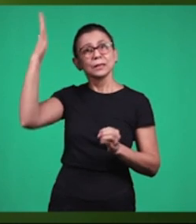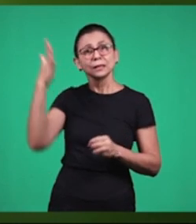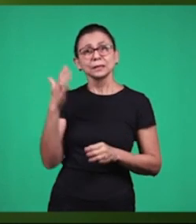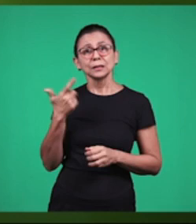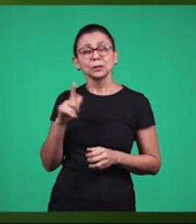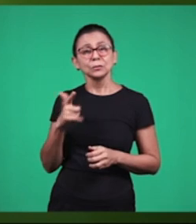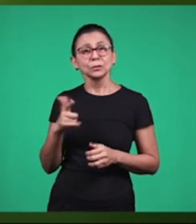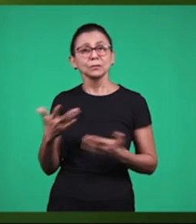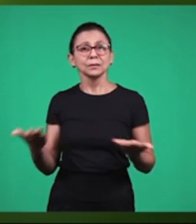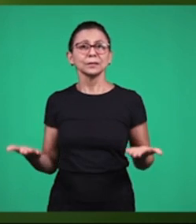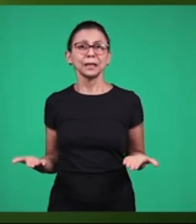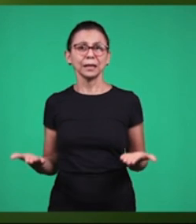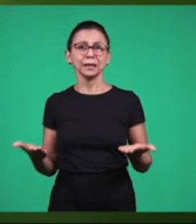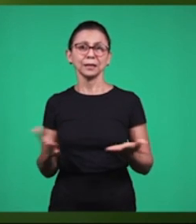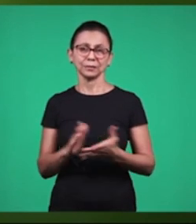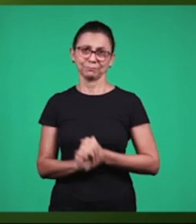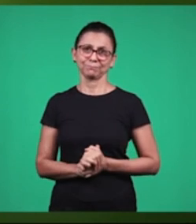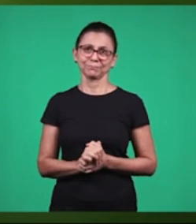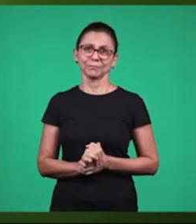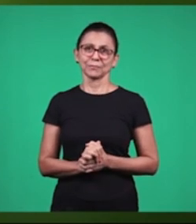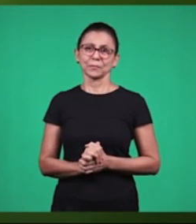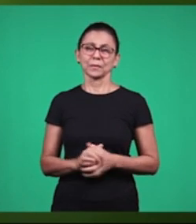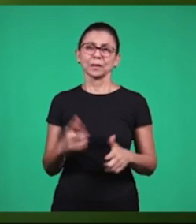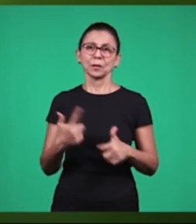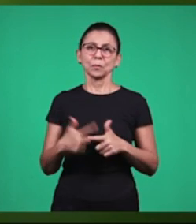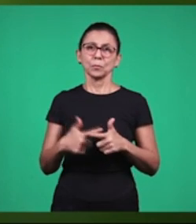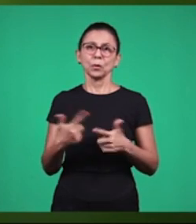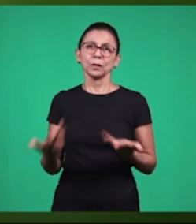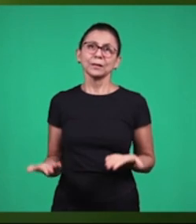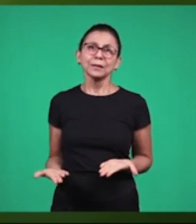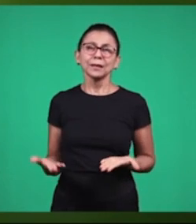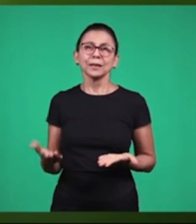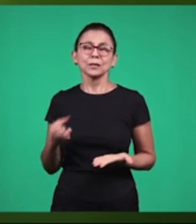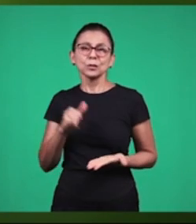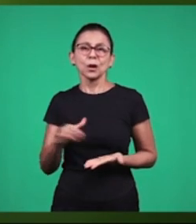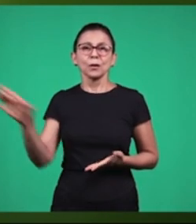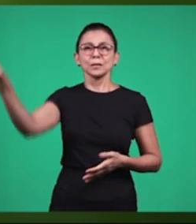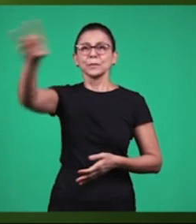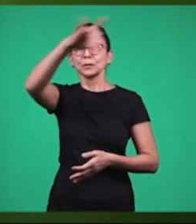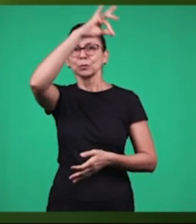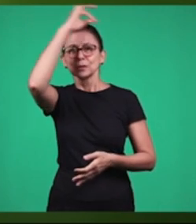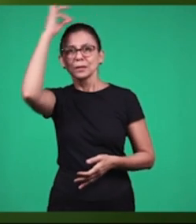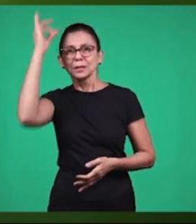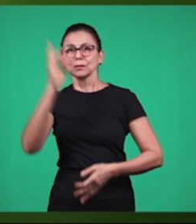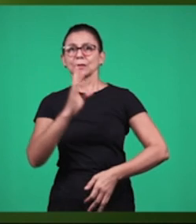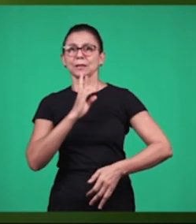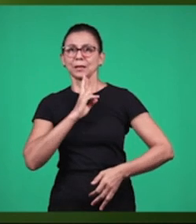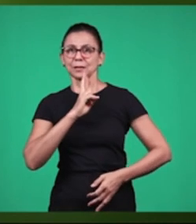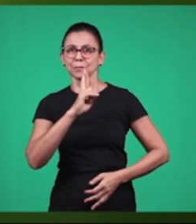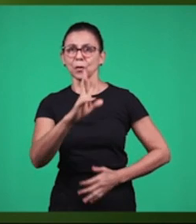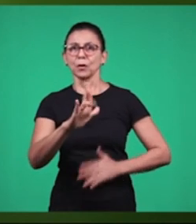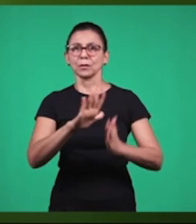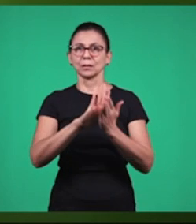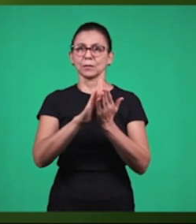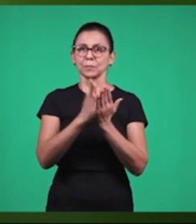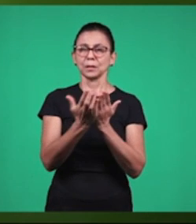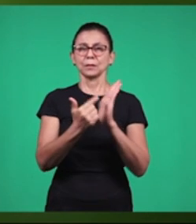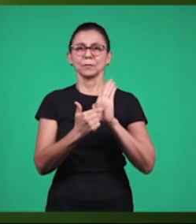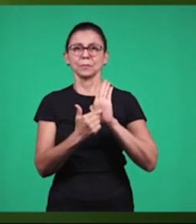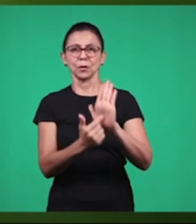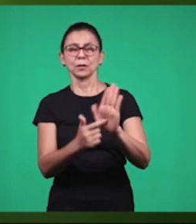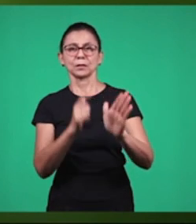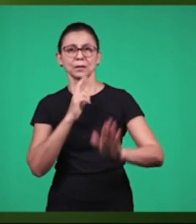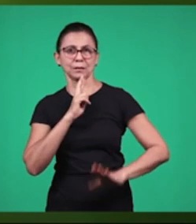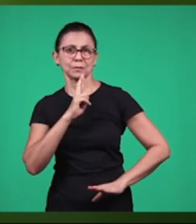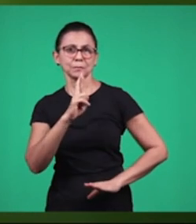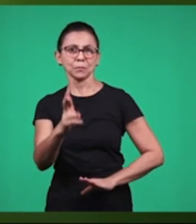del Espíritu Santo en la vida del hombre, para darles respuestas. Entonces, todas estas cosas traen aquello que